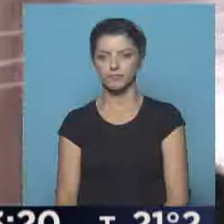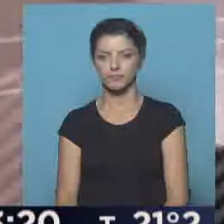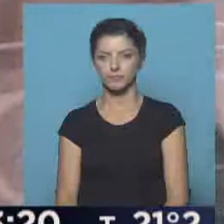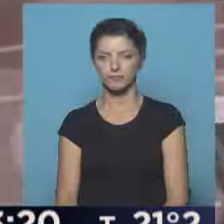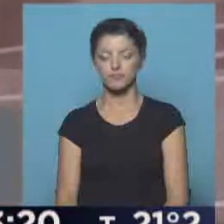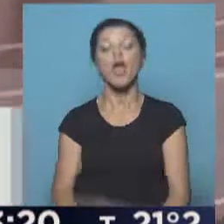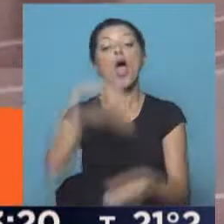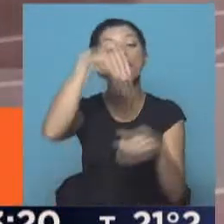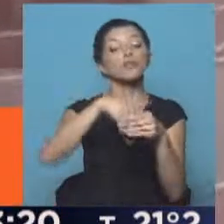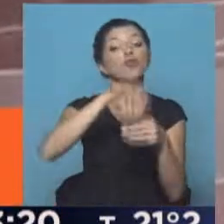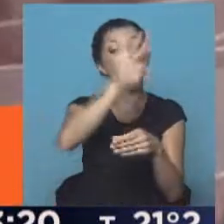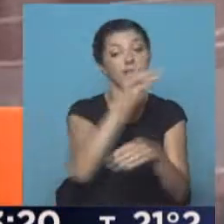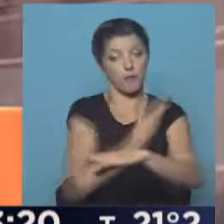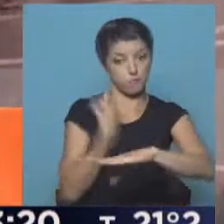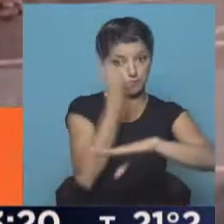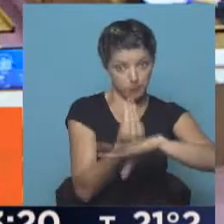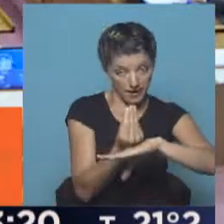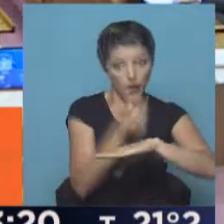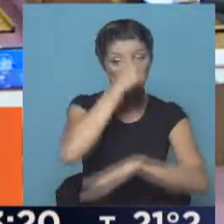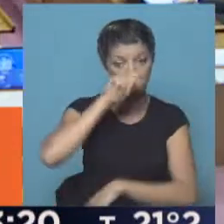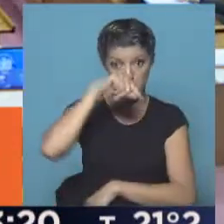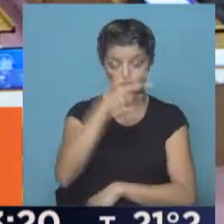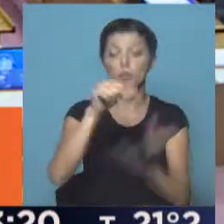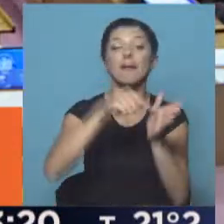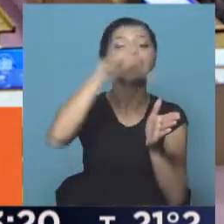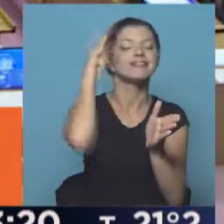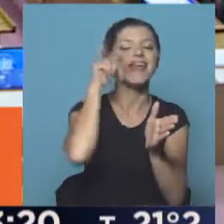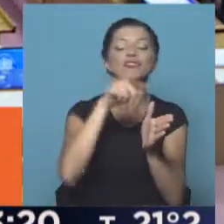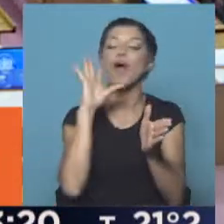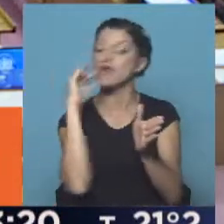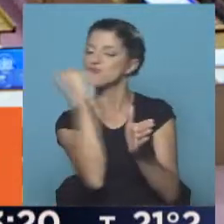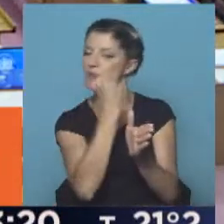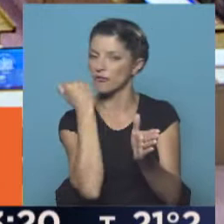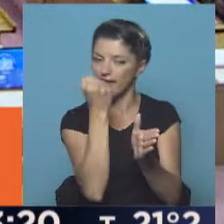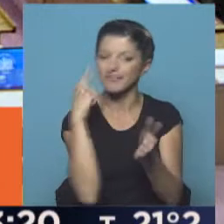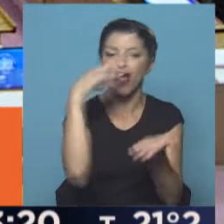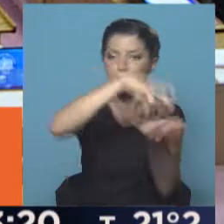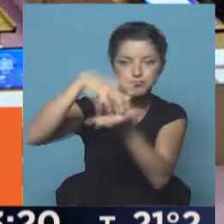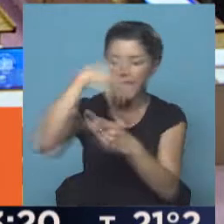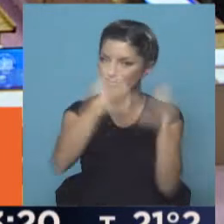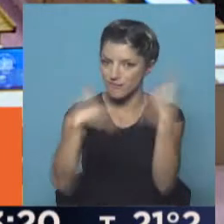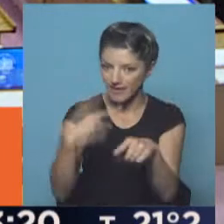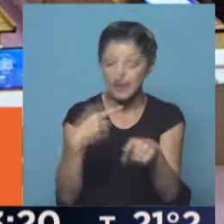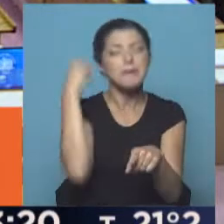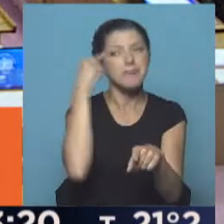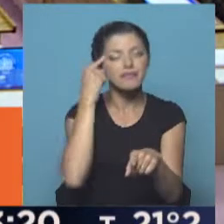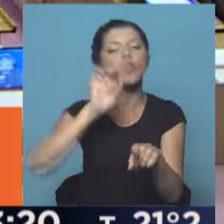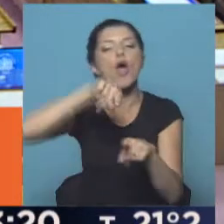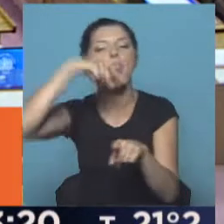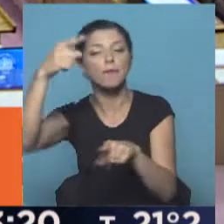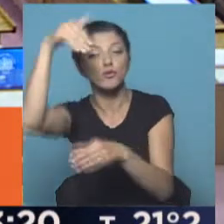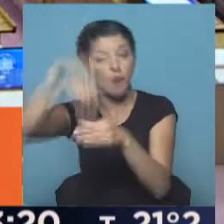Las elecciones municipales del domingo en Chile constituyen para la clase política local una antesala de importancia con vistas a los